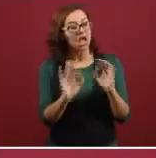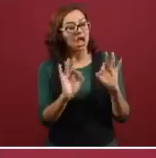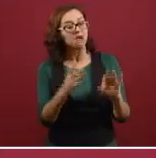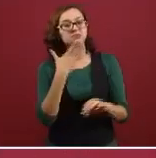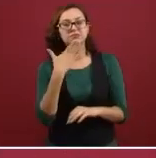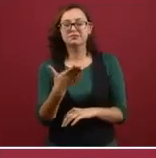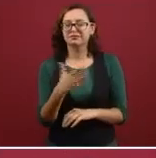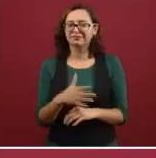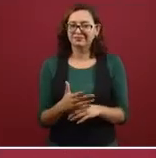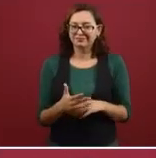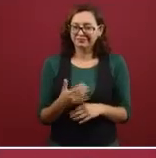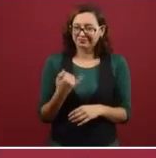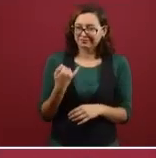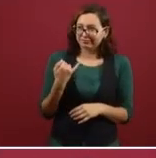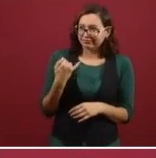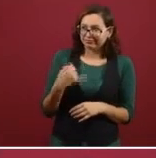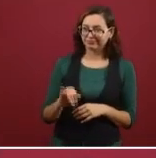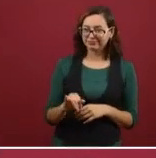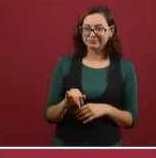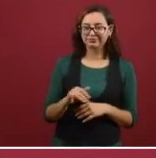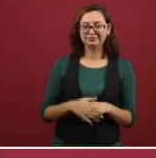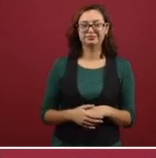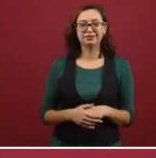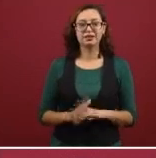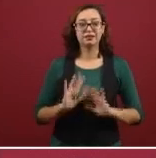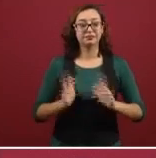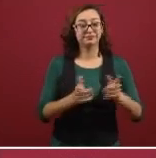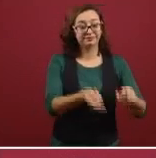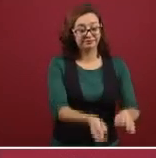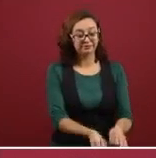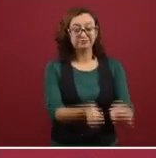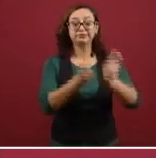Entonces, apenas llegamos nosotros,